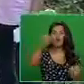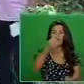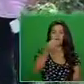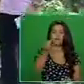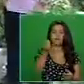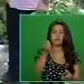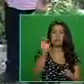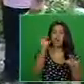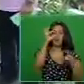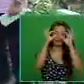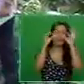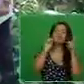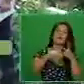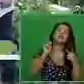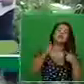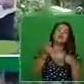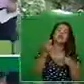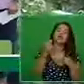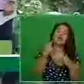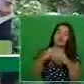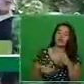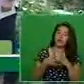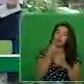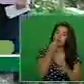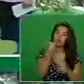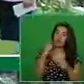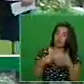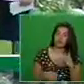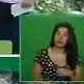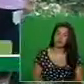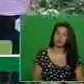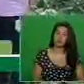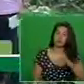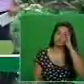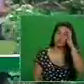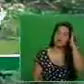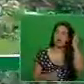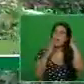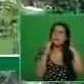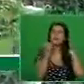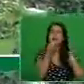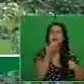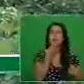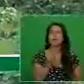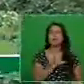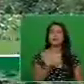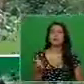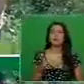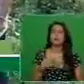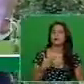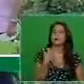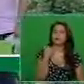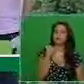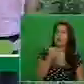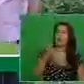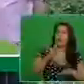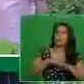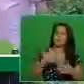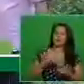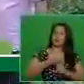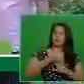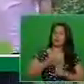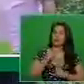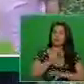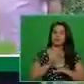mí ha sido una experiencia muy maravillosa, muy bella, el saber que nosotros mismos